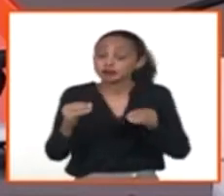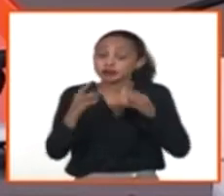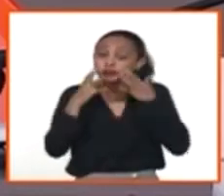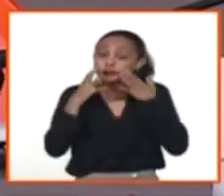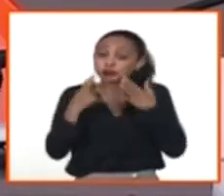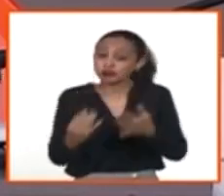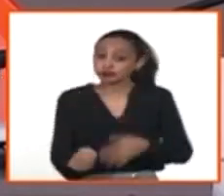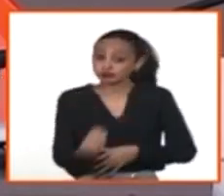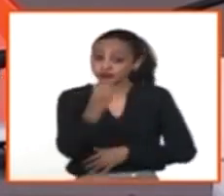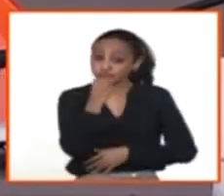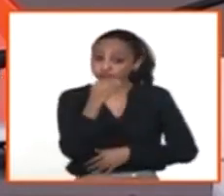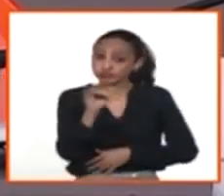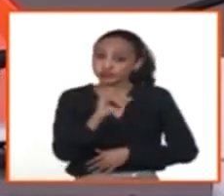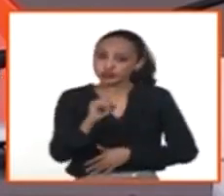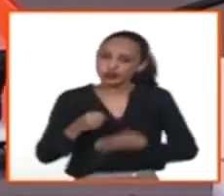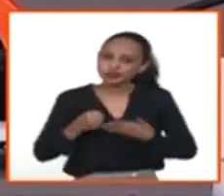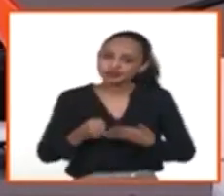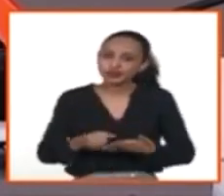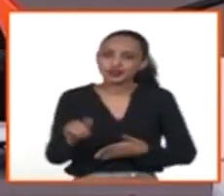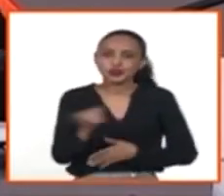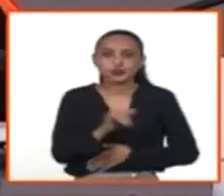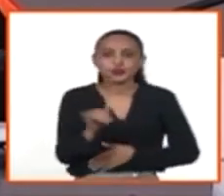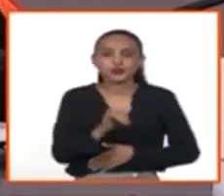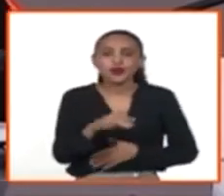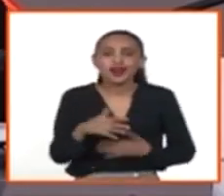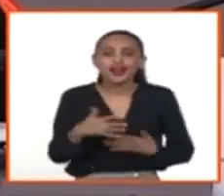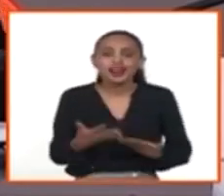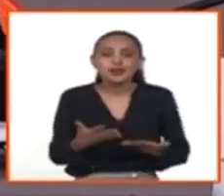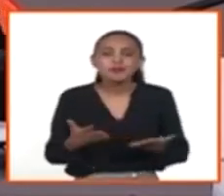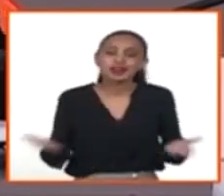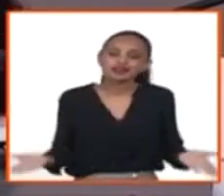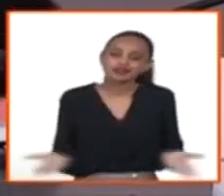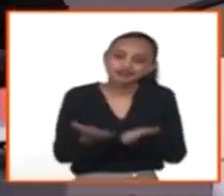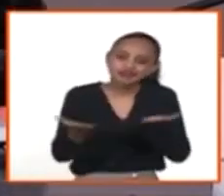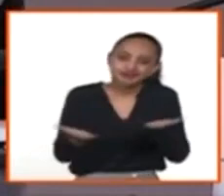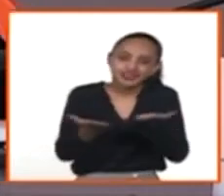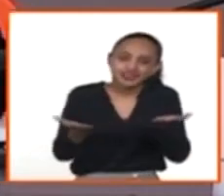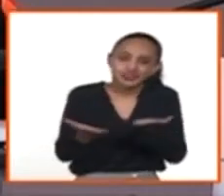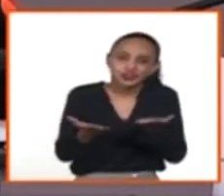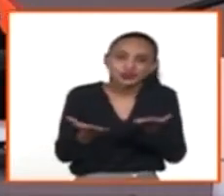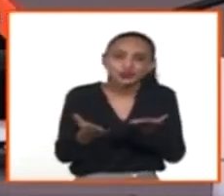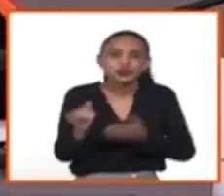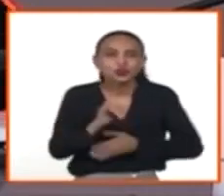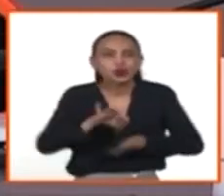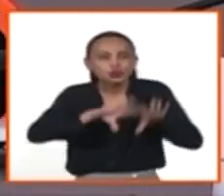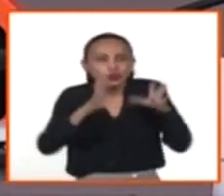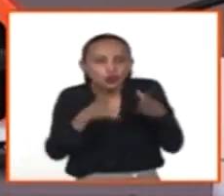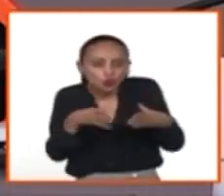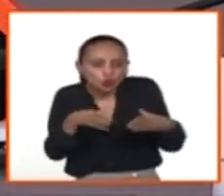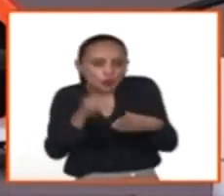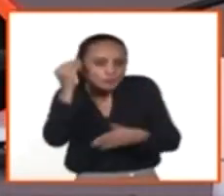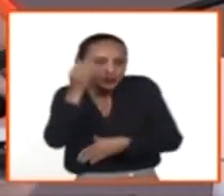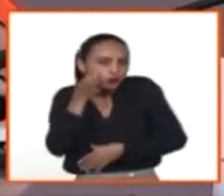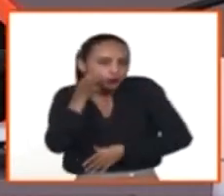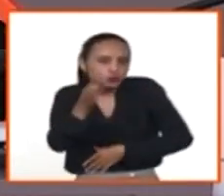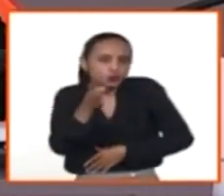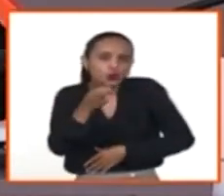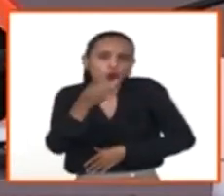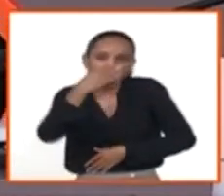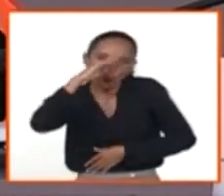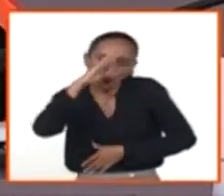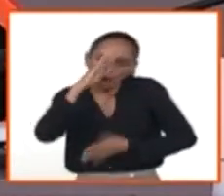por supuesto aportemos también a esa imaginación colectiva del país que nosotros queremos y que